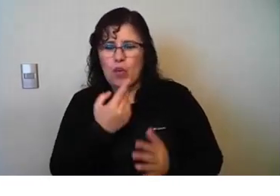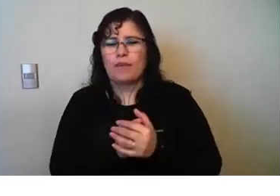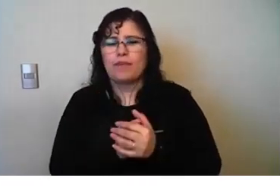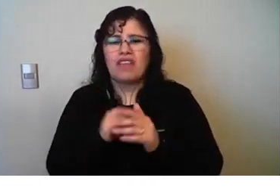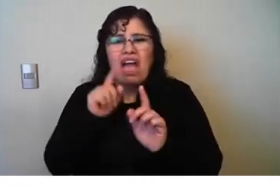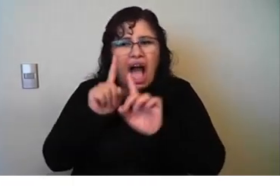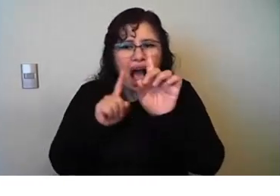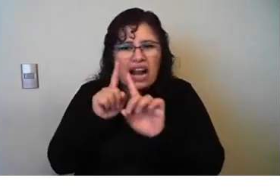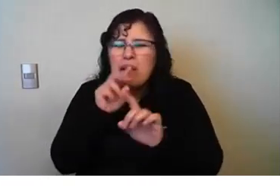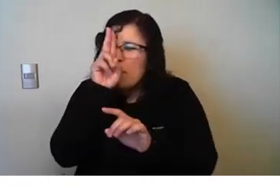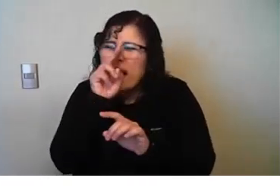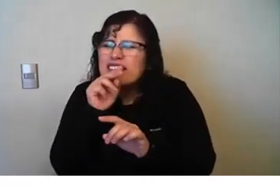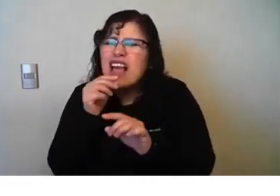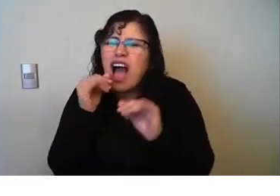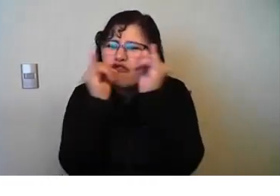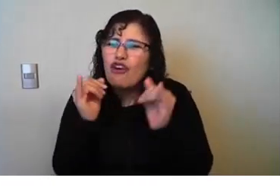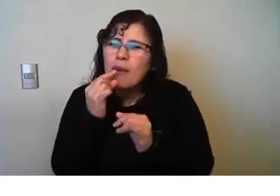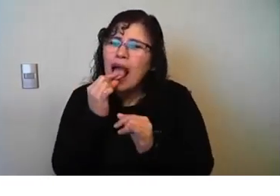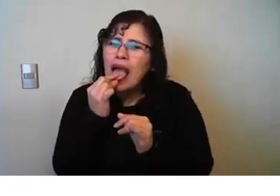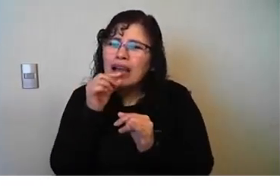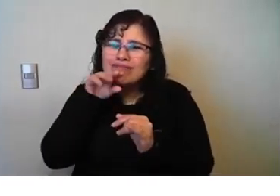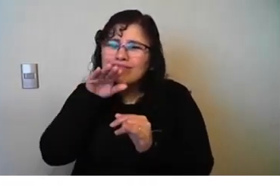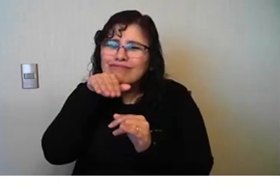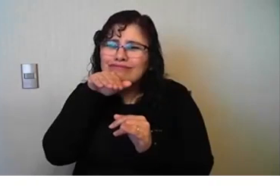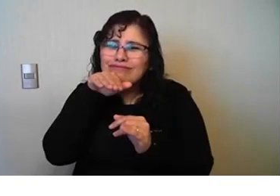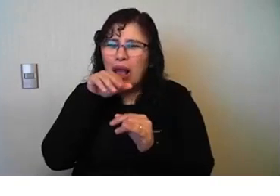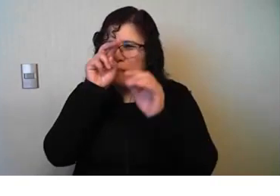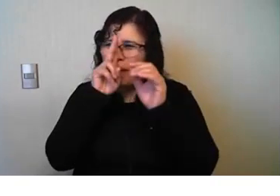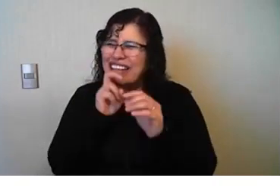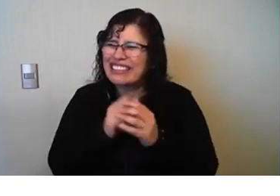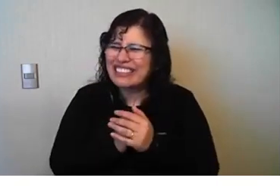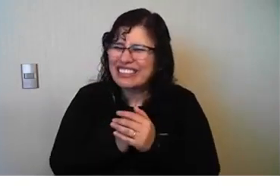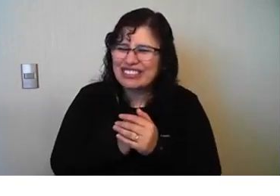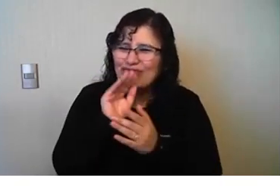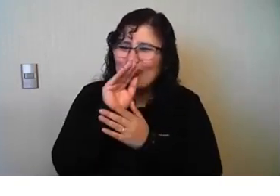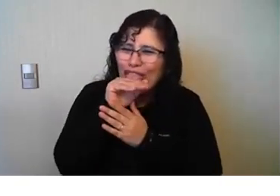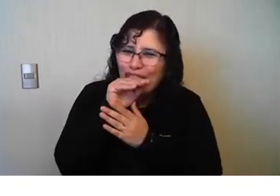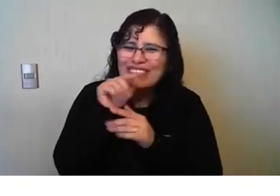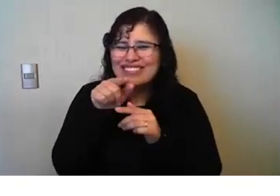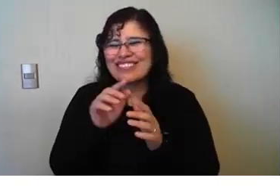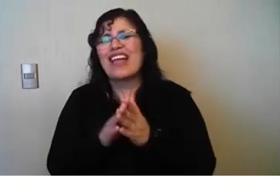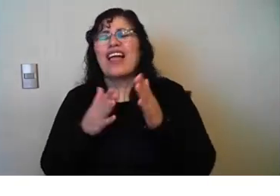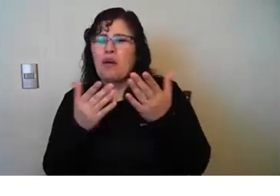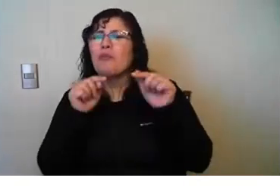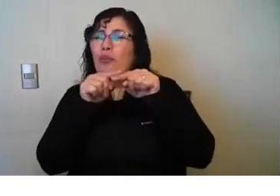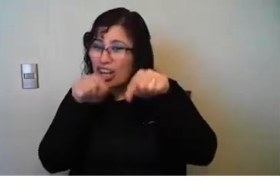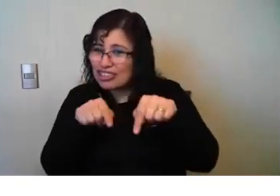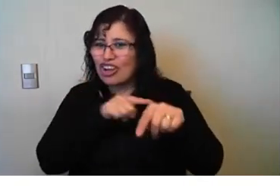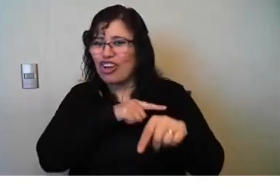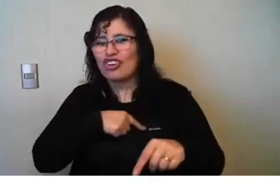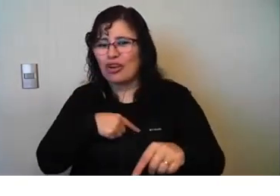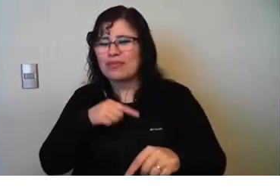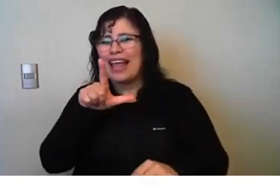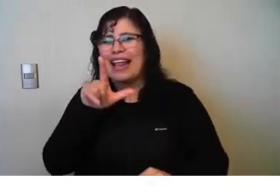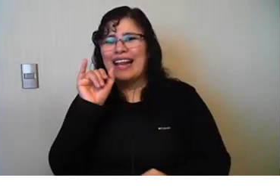una lengua. Giro lingual, debajo del surco calcáreo. Esto que está arriba es como una cuña, está